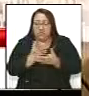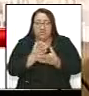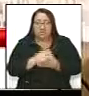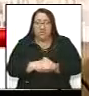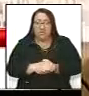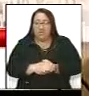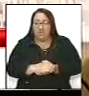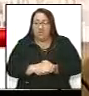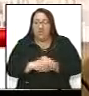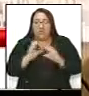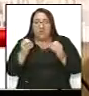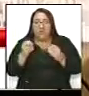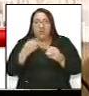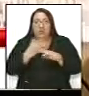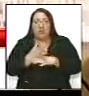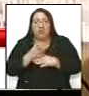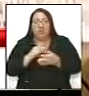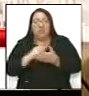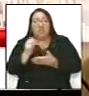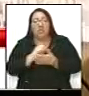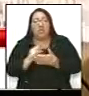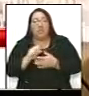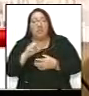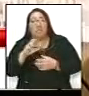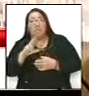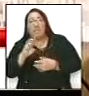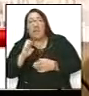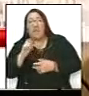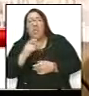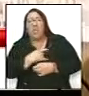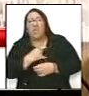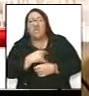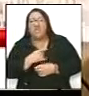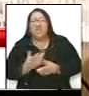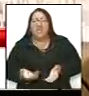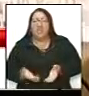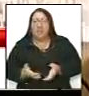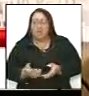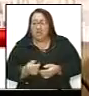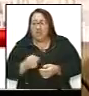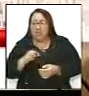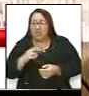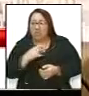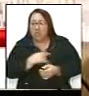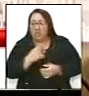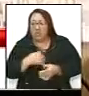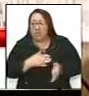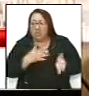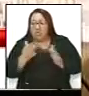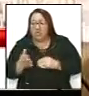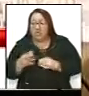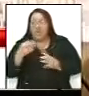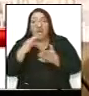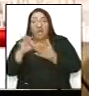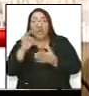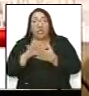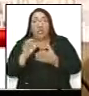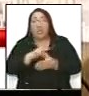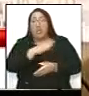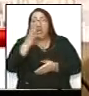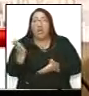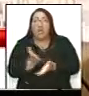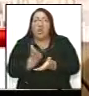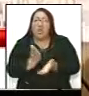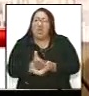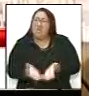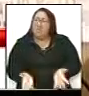colegios, los jóvenes están siendo matriculados en preuniversitarias, y las preuniversitarias están llevando las notas a los